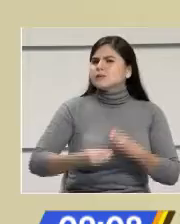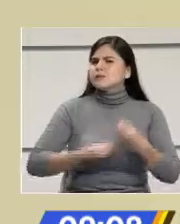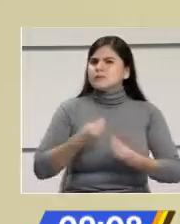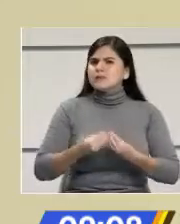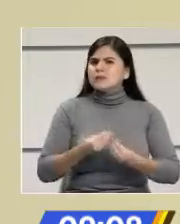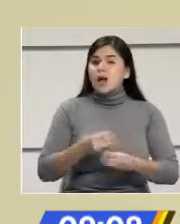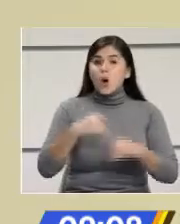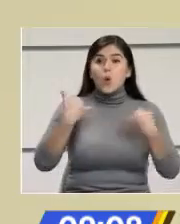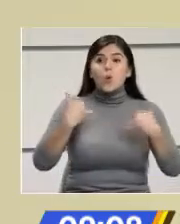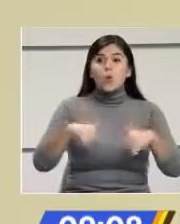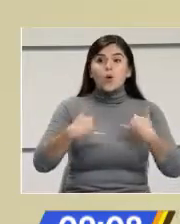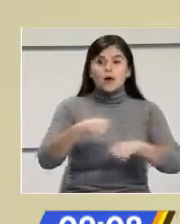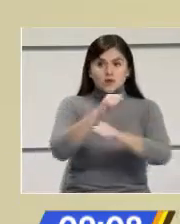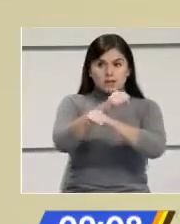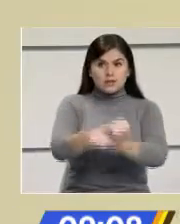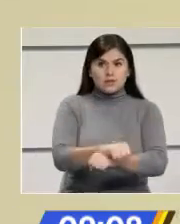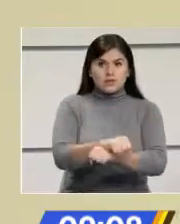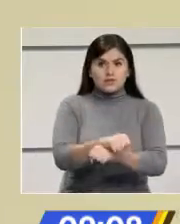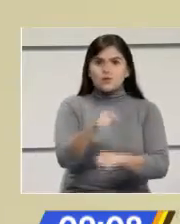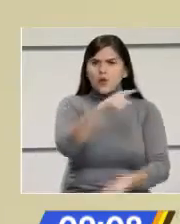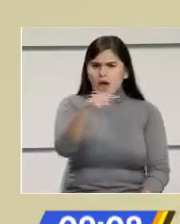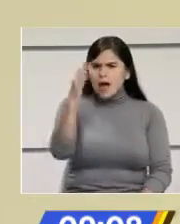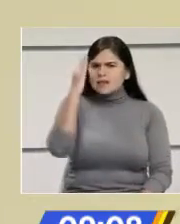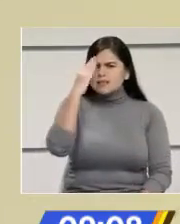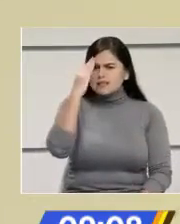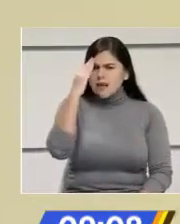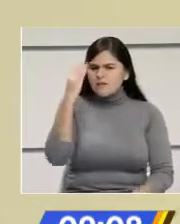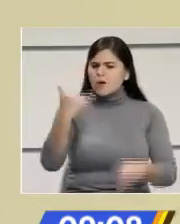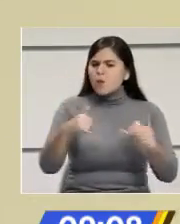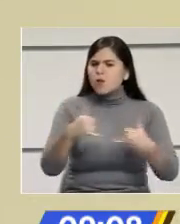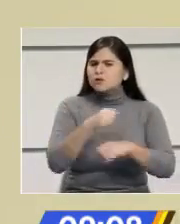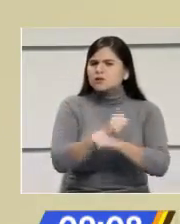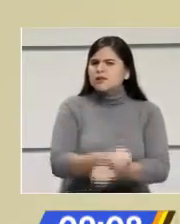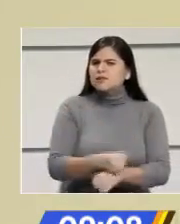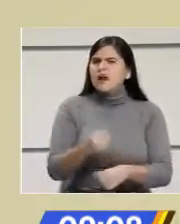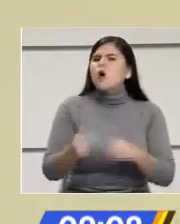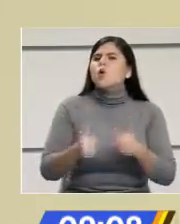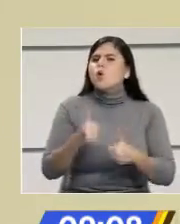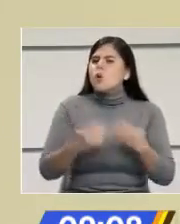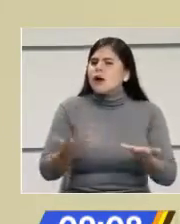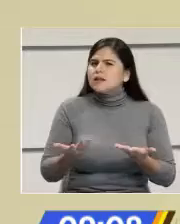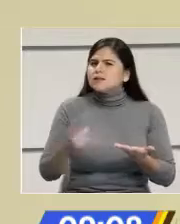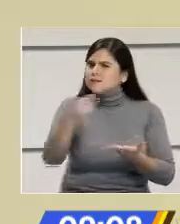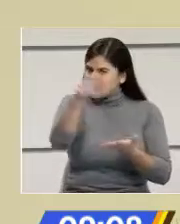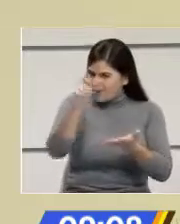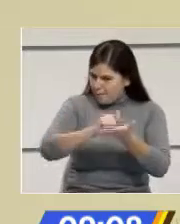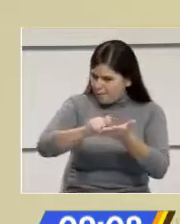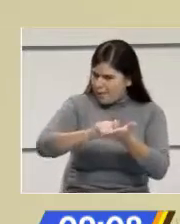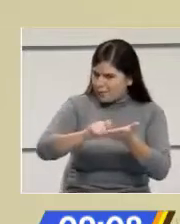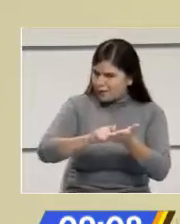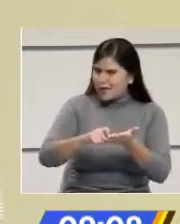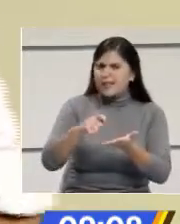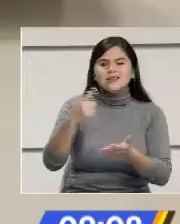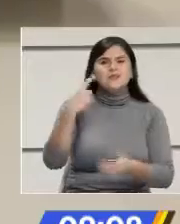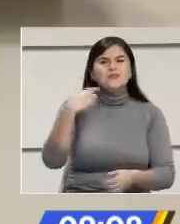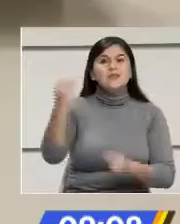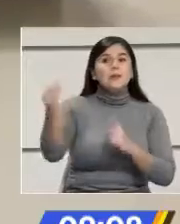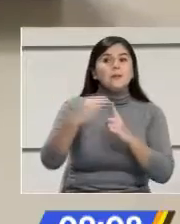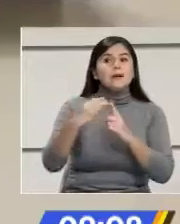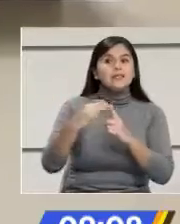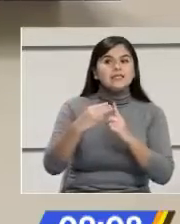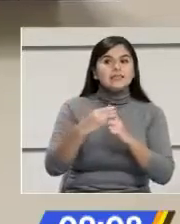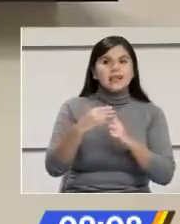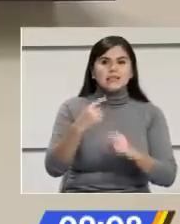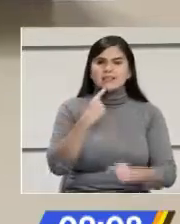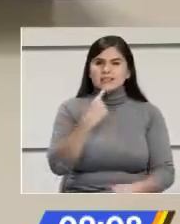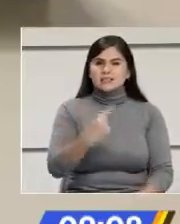tradicionales. Uh-huh. ¿Ustedes saben cuáles juegos tradicionales? ¿Qué tipo de juegos tradicionales hay? Vayan apuntando, bueno, y que nos lo vayan diciendo. Bueno, que lo vayan apuntando.